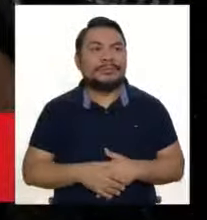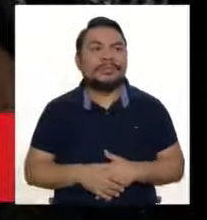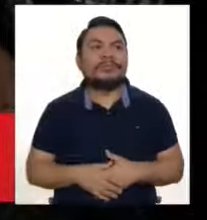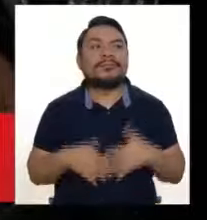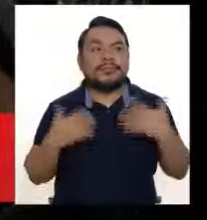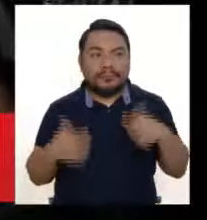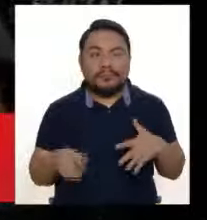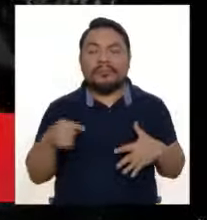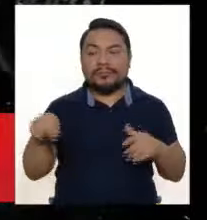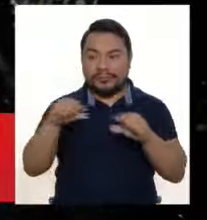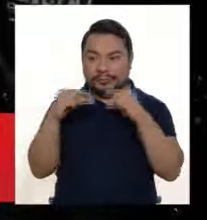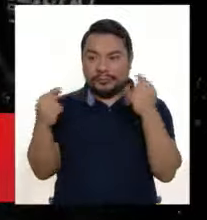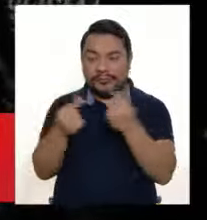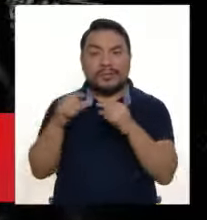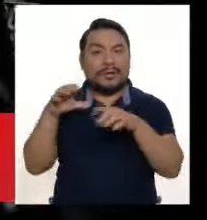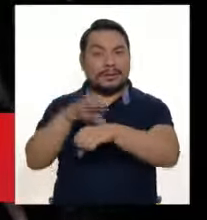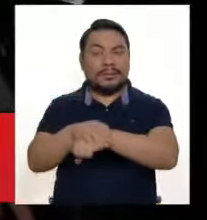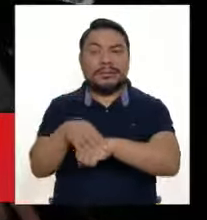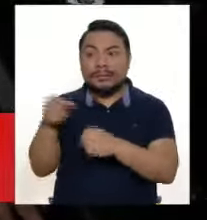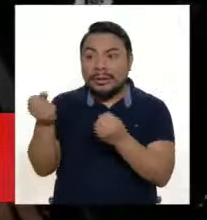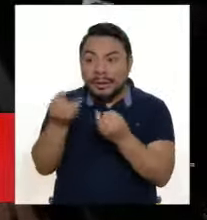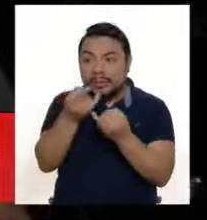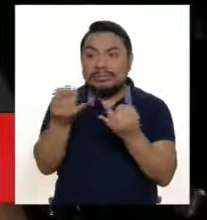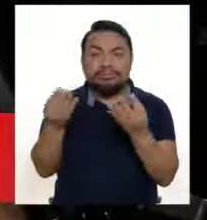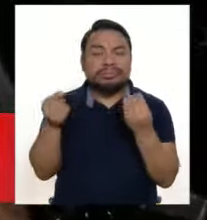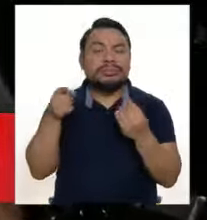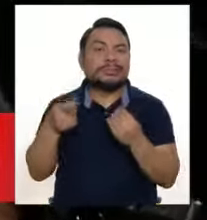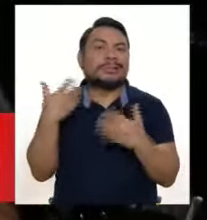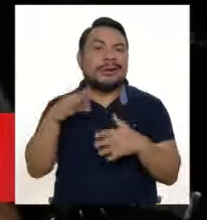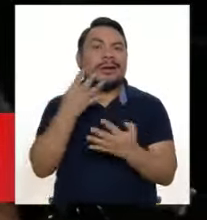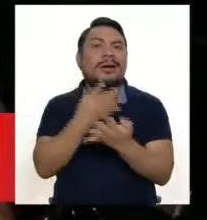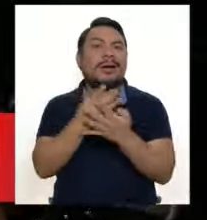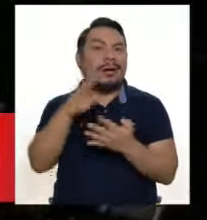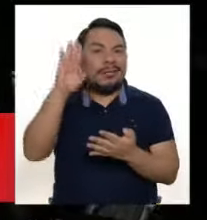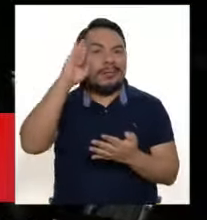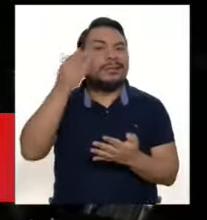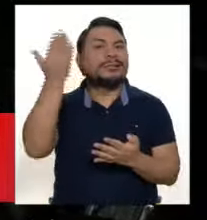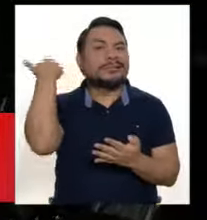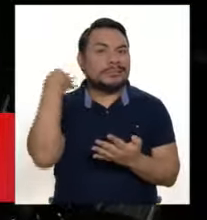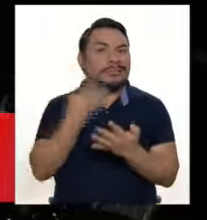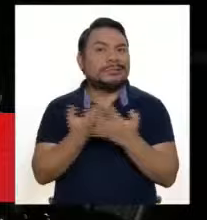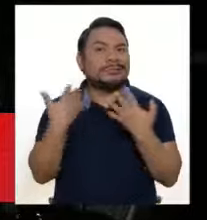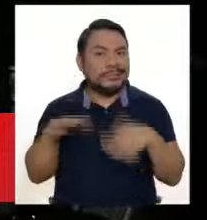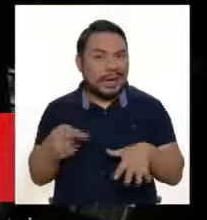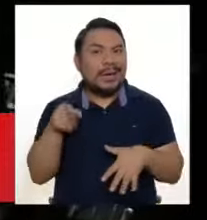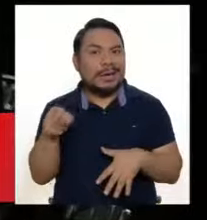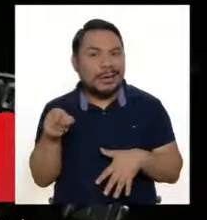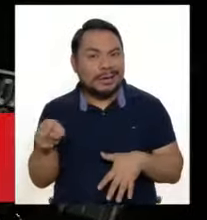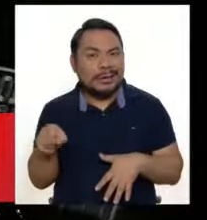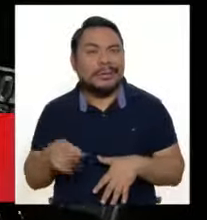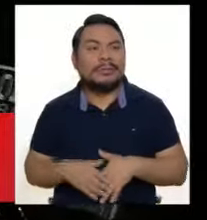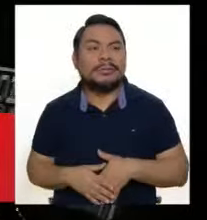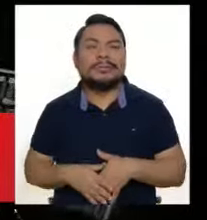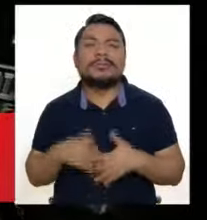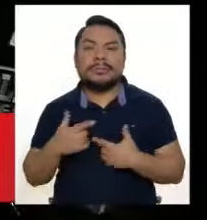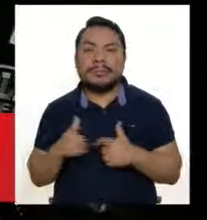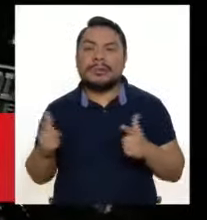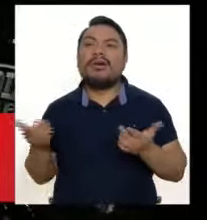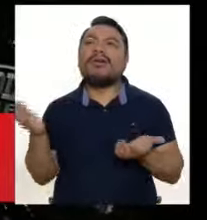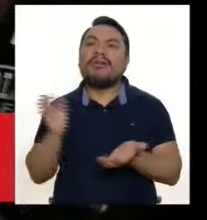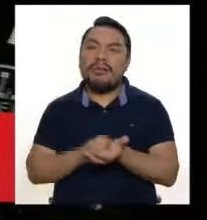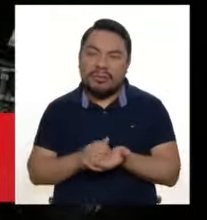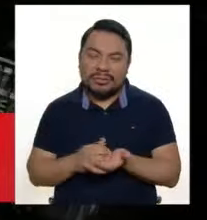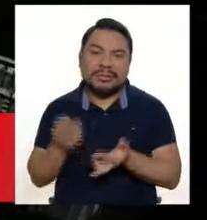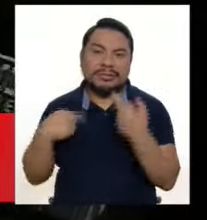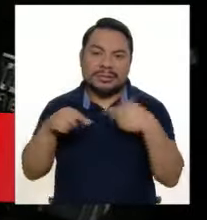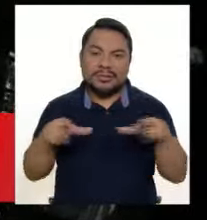requisitoriado por la autoridad judicial por el delito contra el patrimonio en la modalidad de robo agravado. Miren la calidad de personas que concurren a